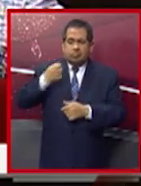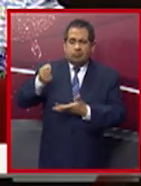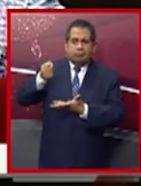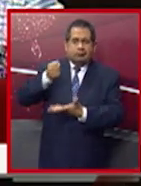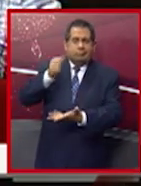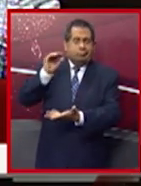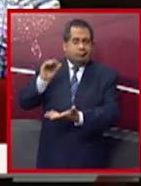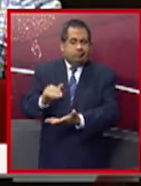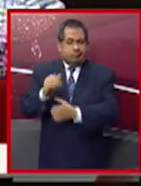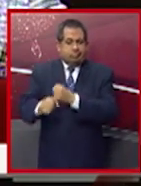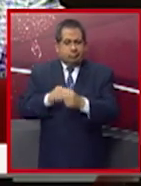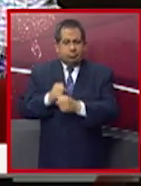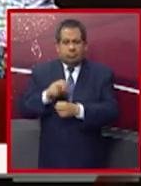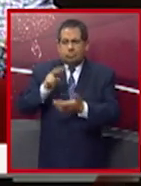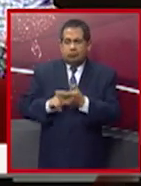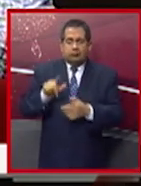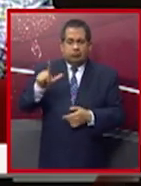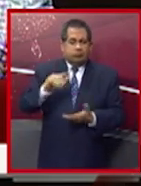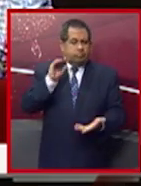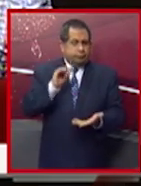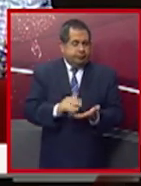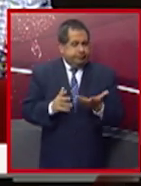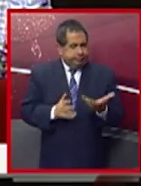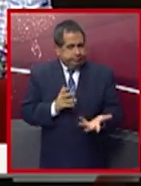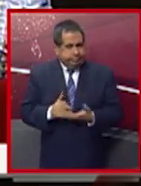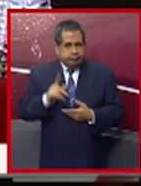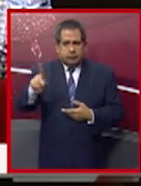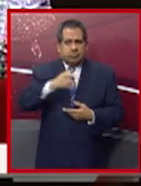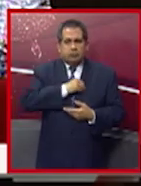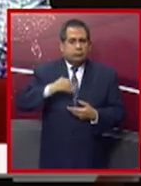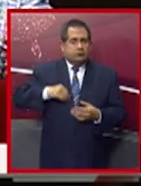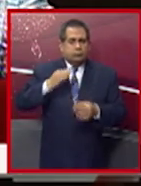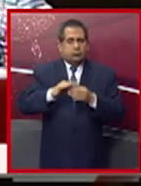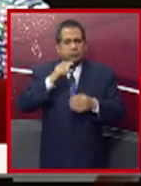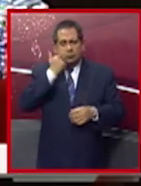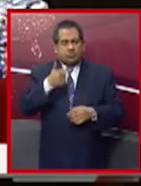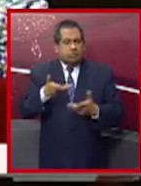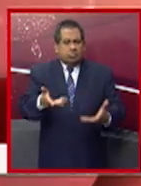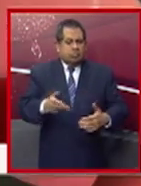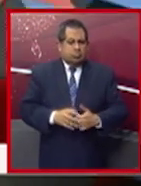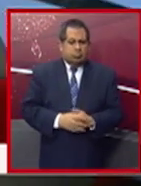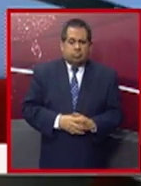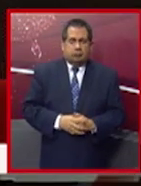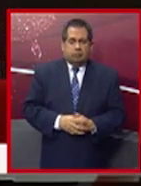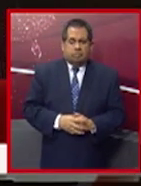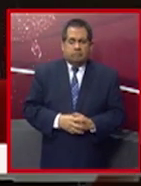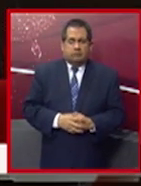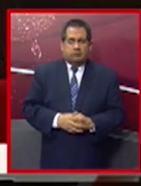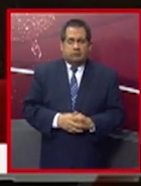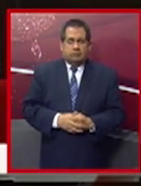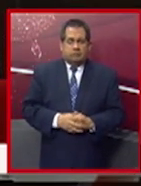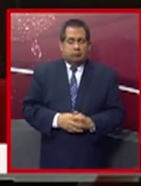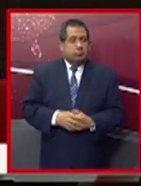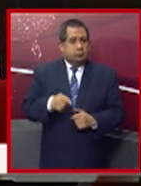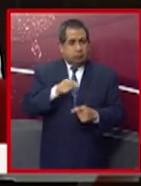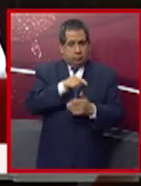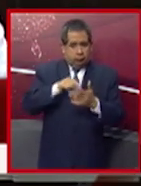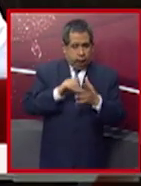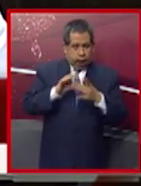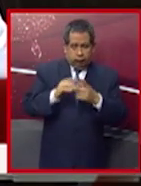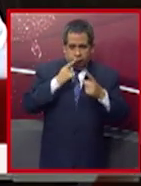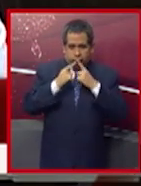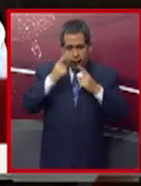PEF 2017 ya tendrán excusas para no cumplir con estas obligaciones. Estos centros contribuyen